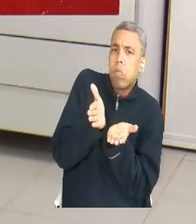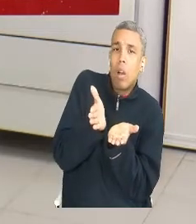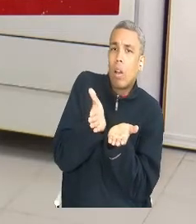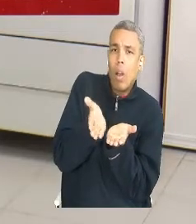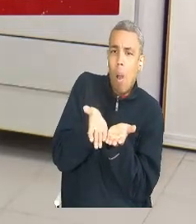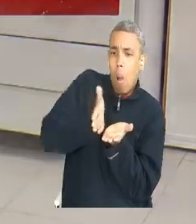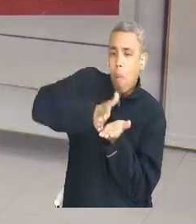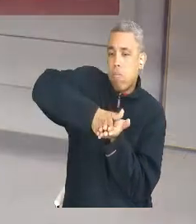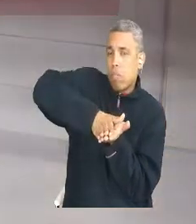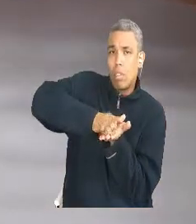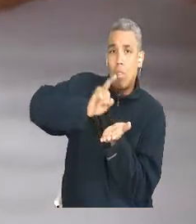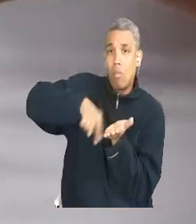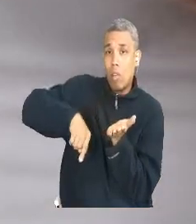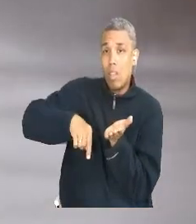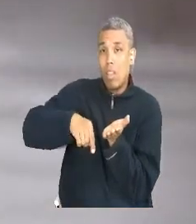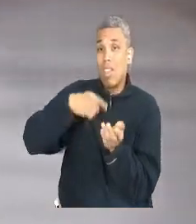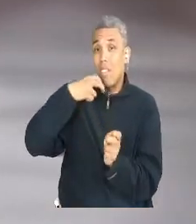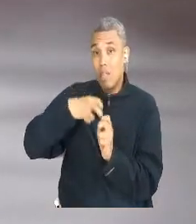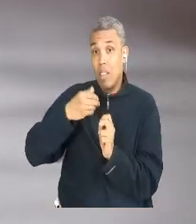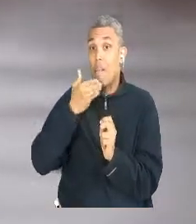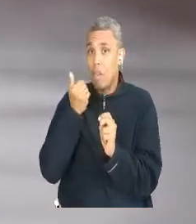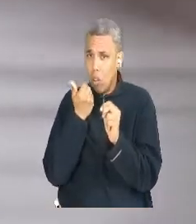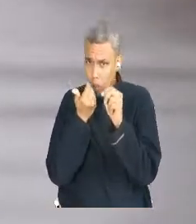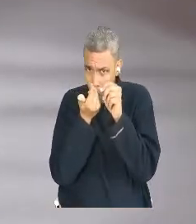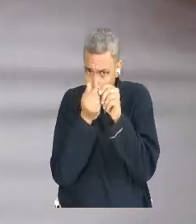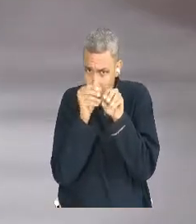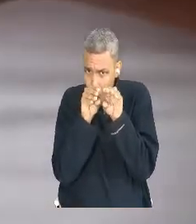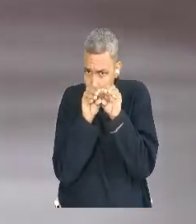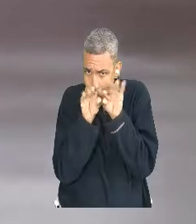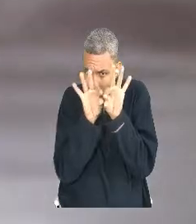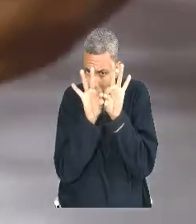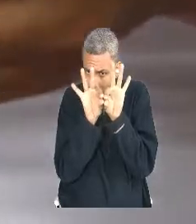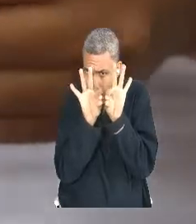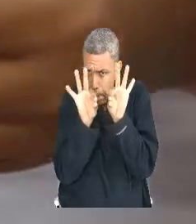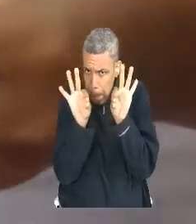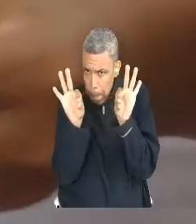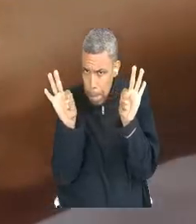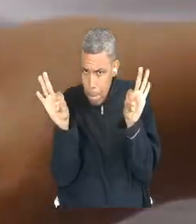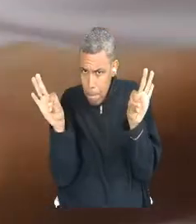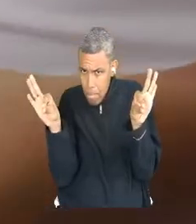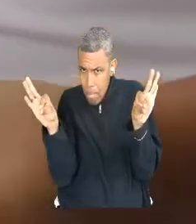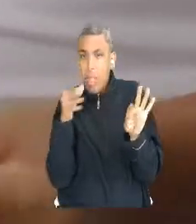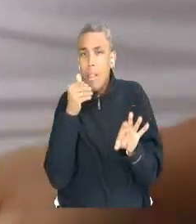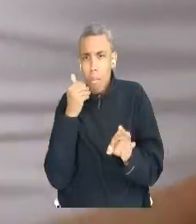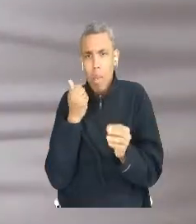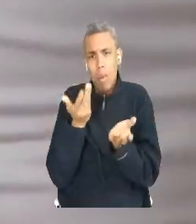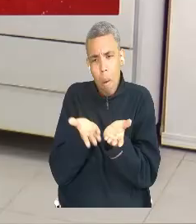manitos. Se va a cuartear, se va a partir. Una bolita de harina. Entonces, el crepe es